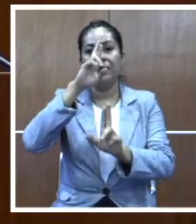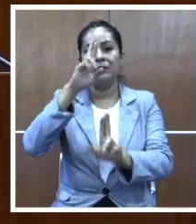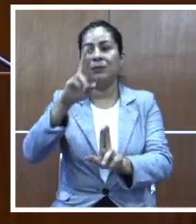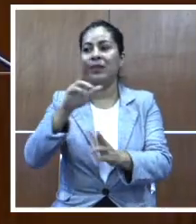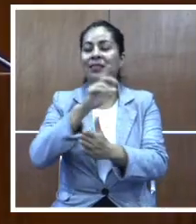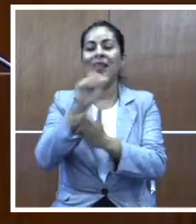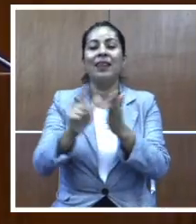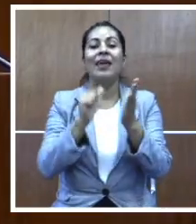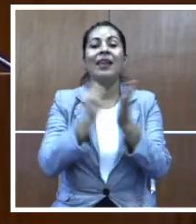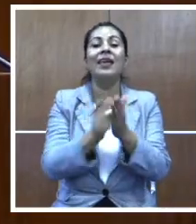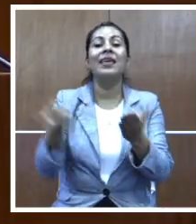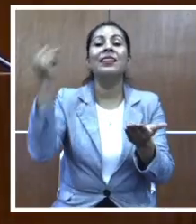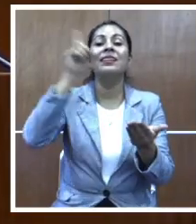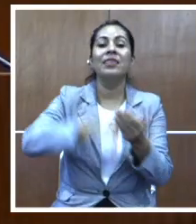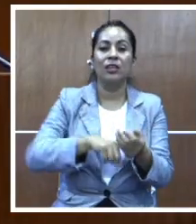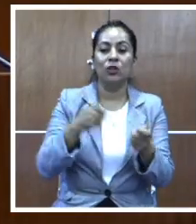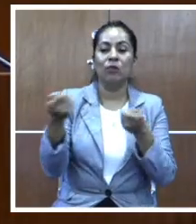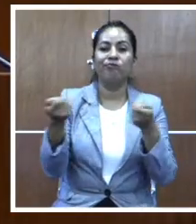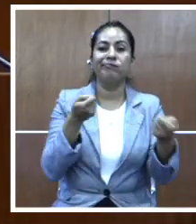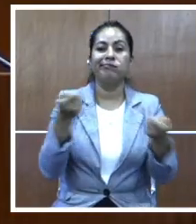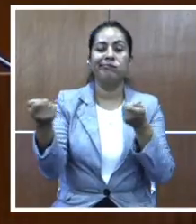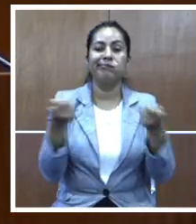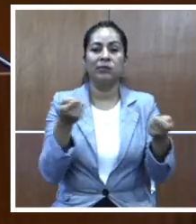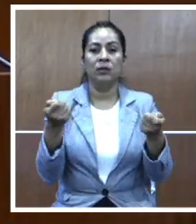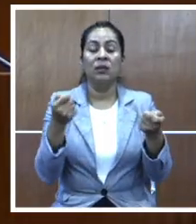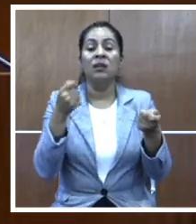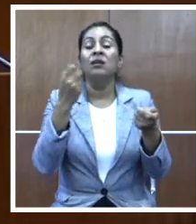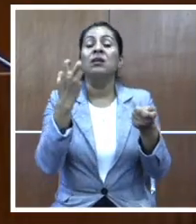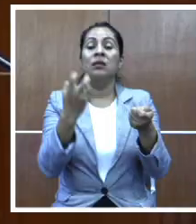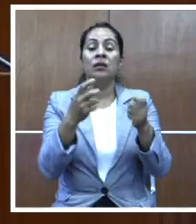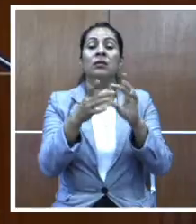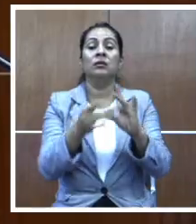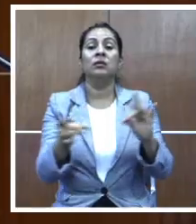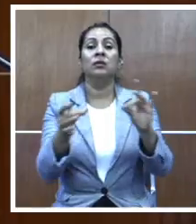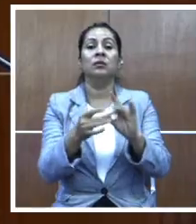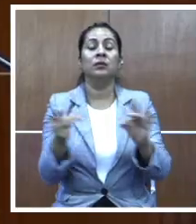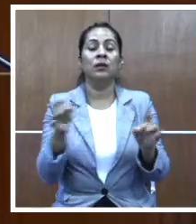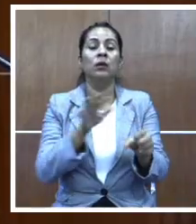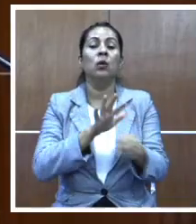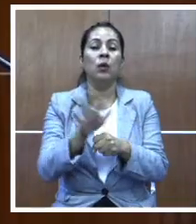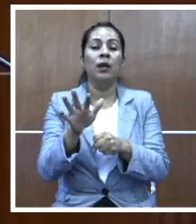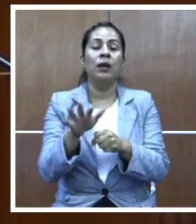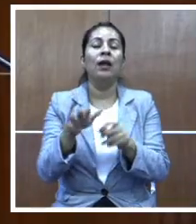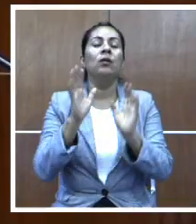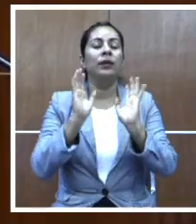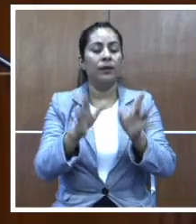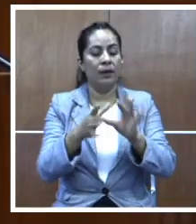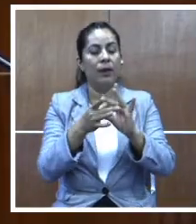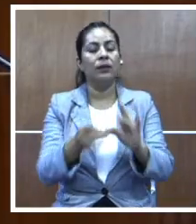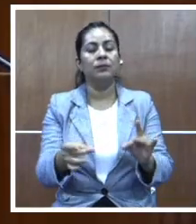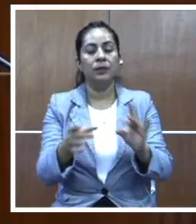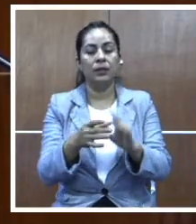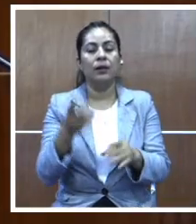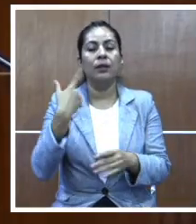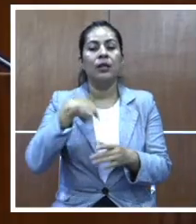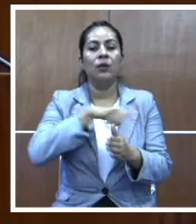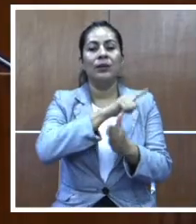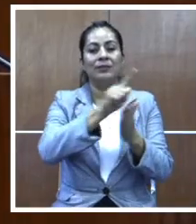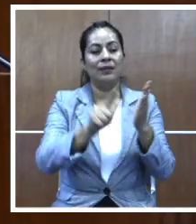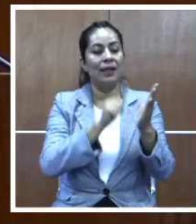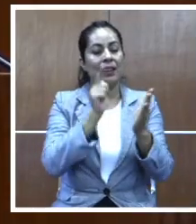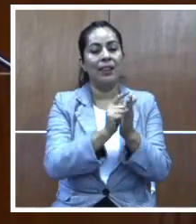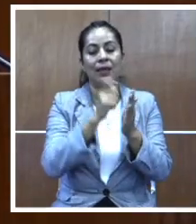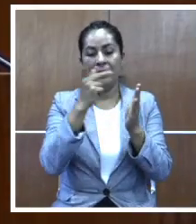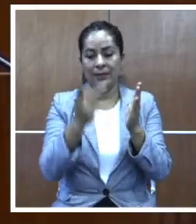legalidad interna que nos rige. Y aquí me refiero de manera puntual a lo que ya mencionaba de nuestra ley orgánica del